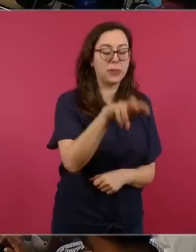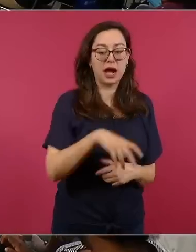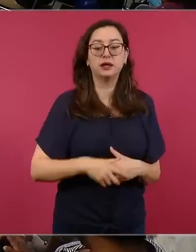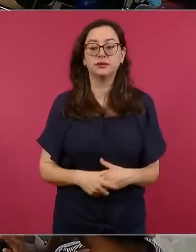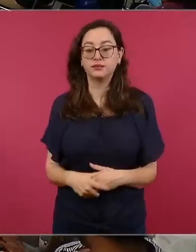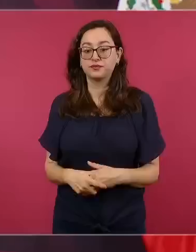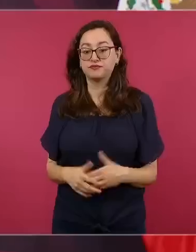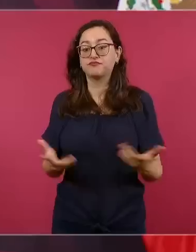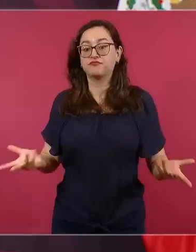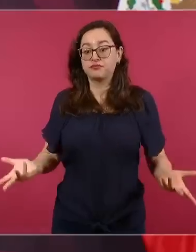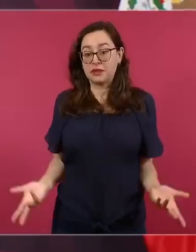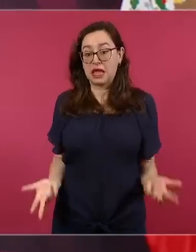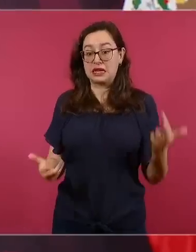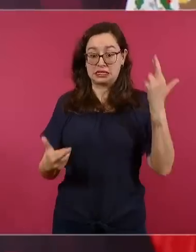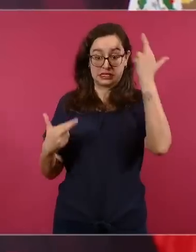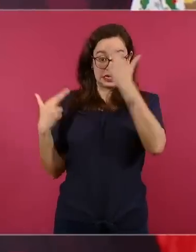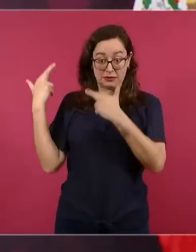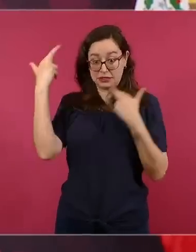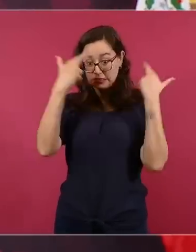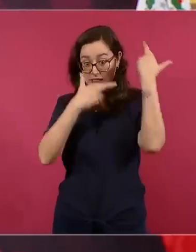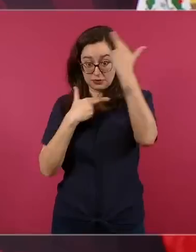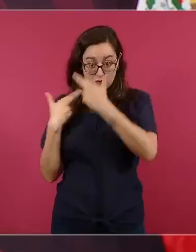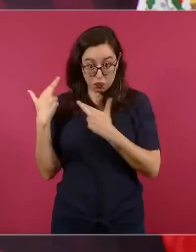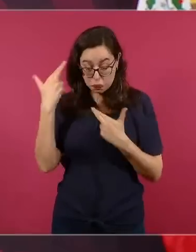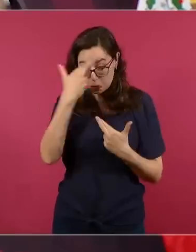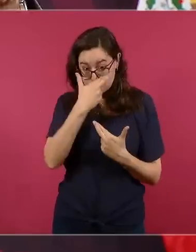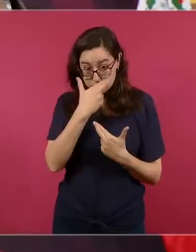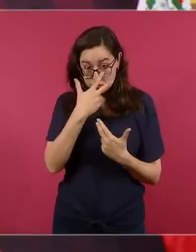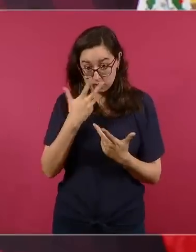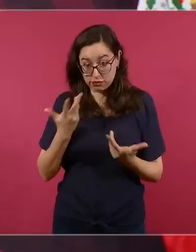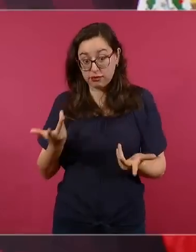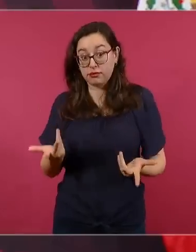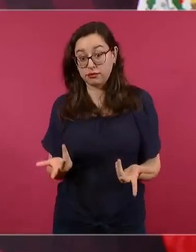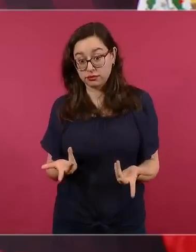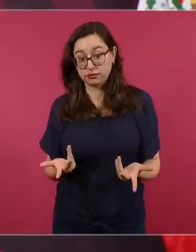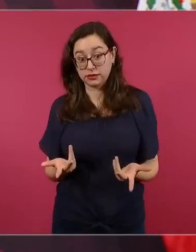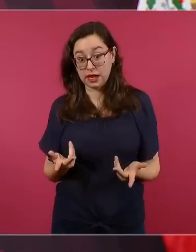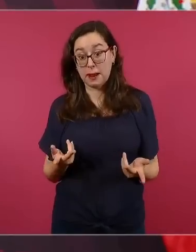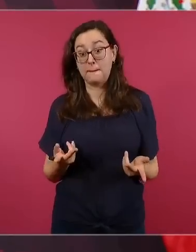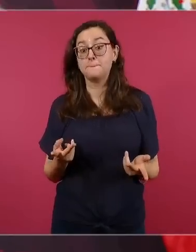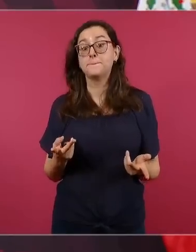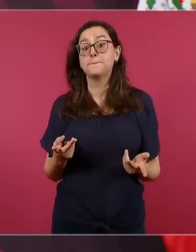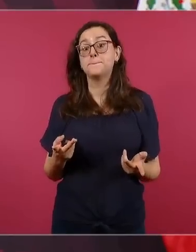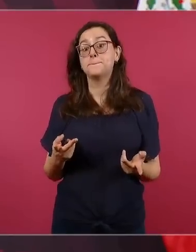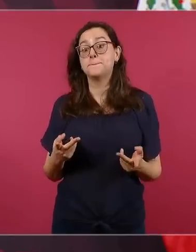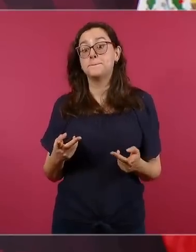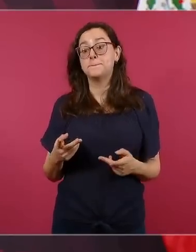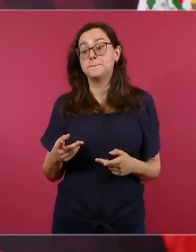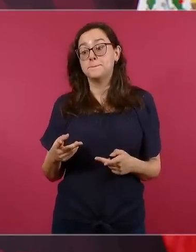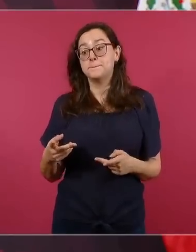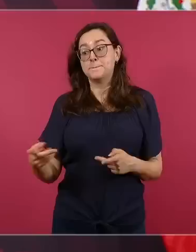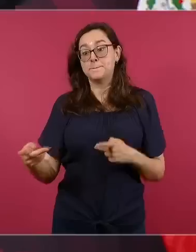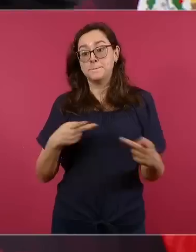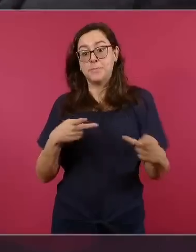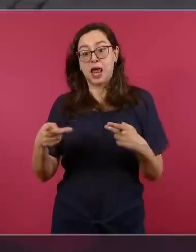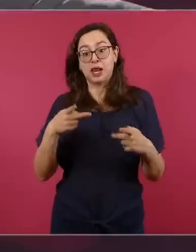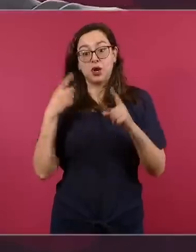a evaluar. El plan es que en septiembre